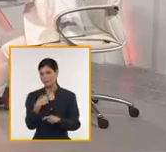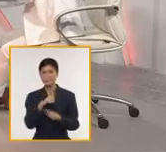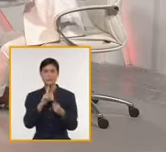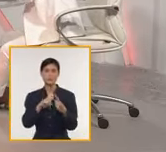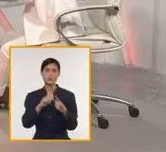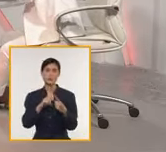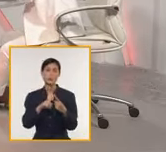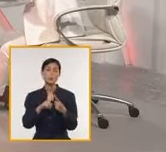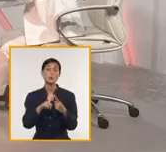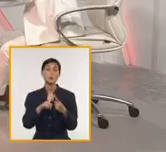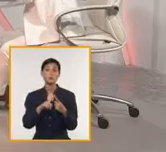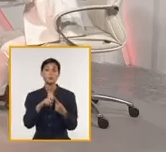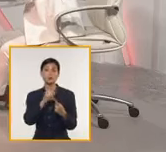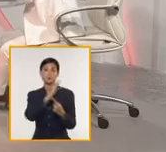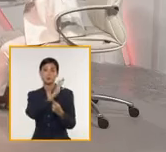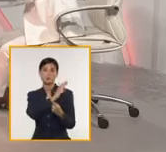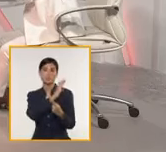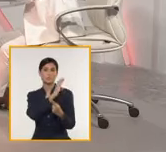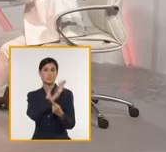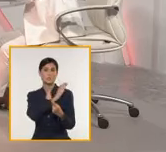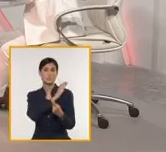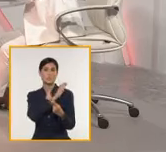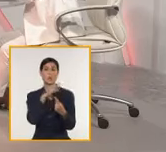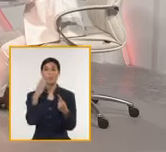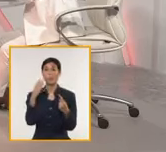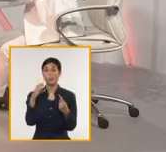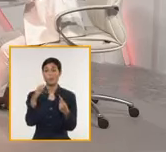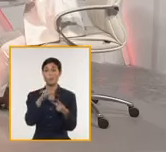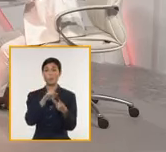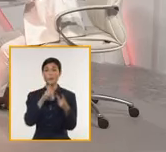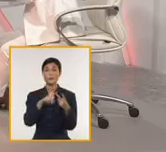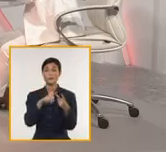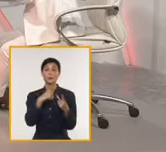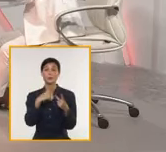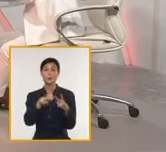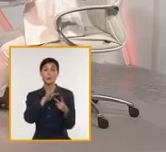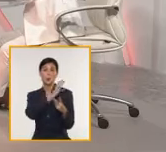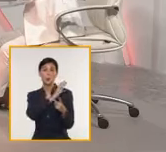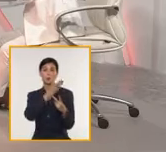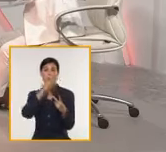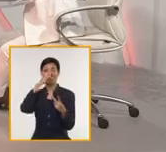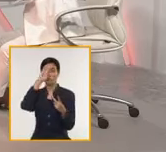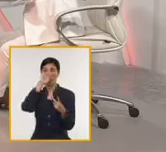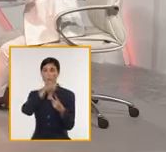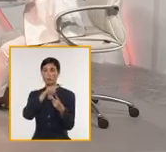la postura de la Cancillería colombiana y las posturas de la Cancillería cubana,